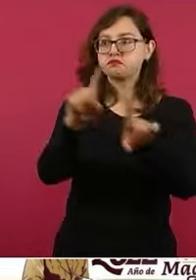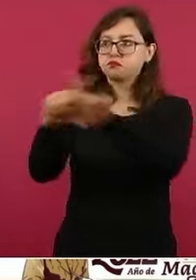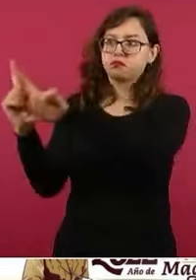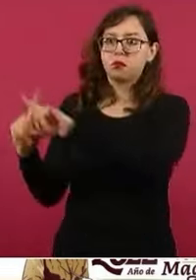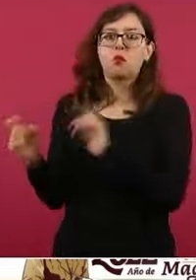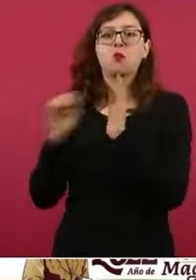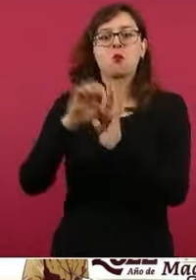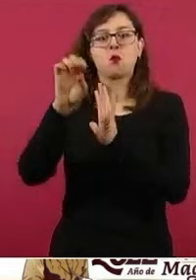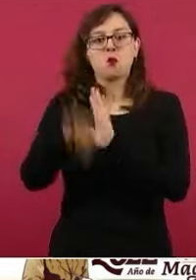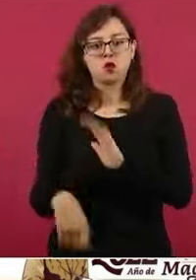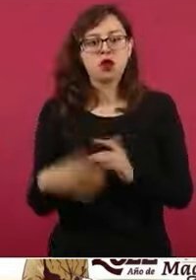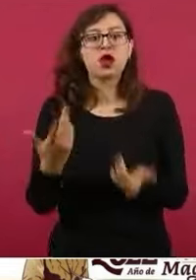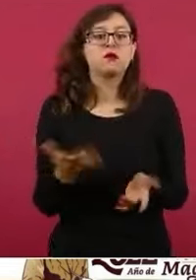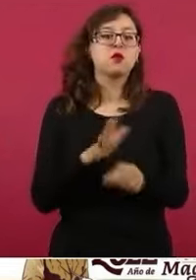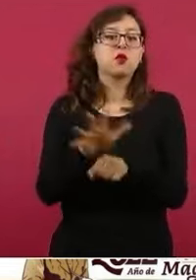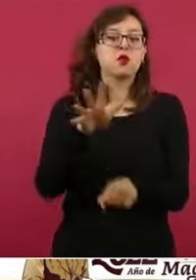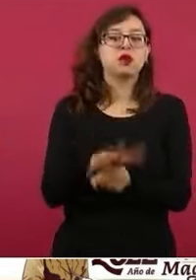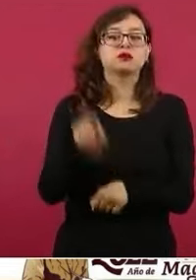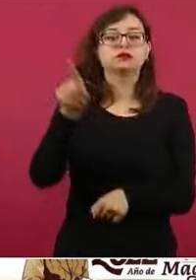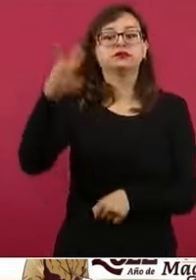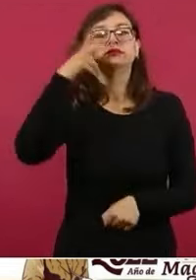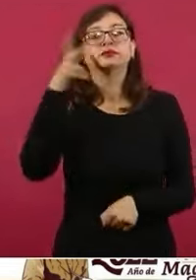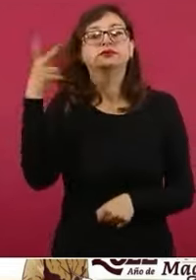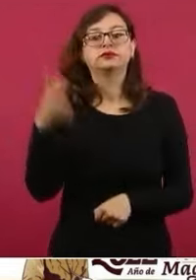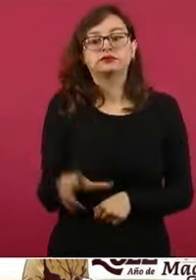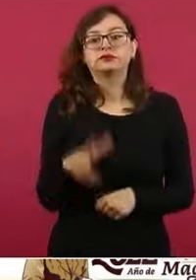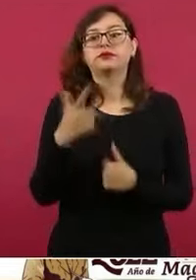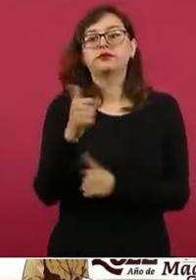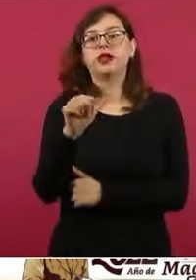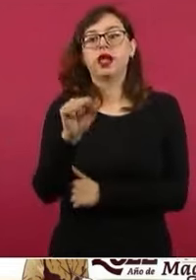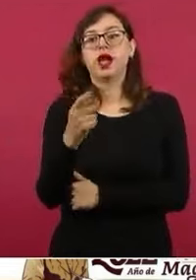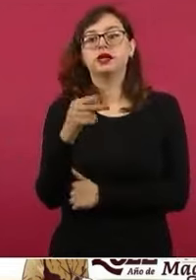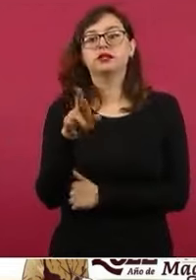Tepeji del Río, Hidalgo, con un precio al público de